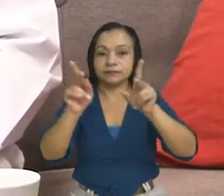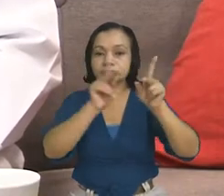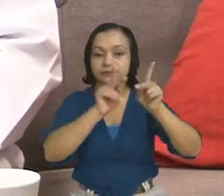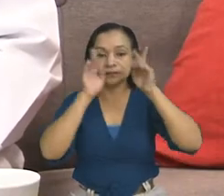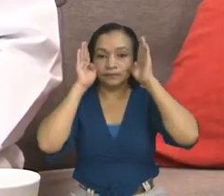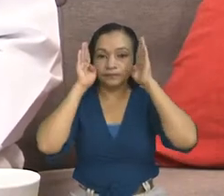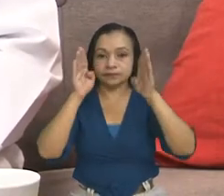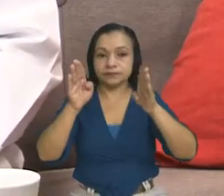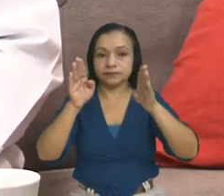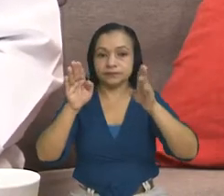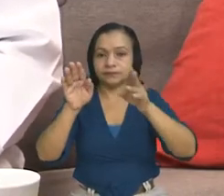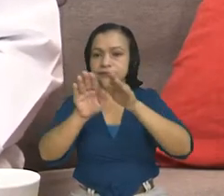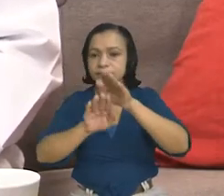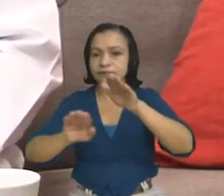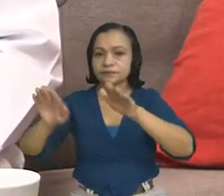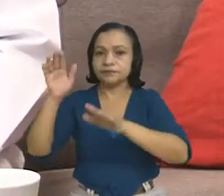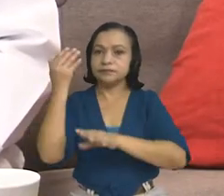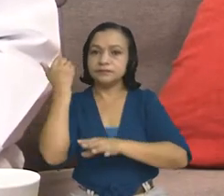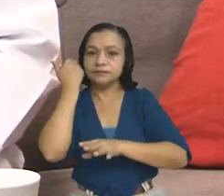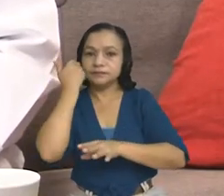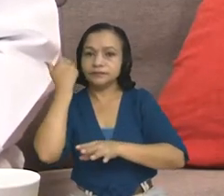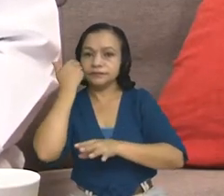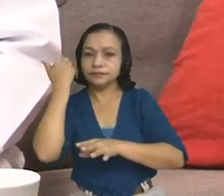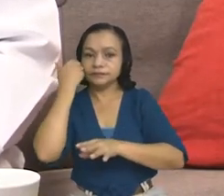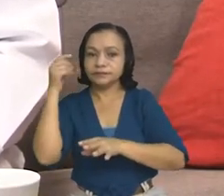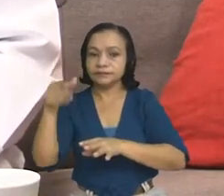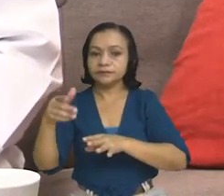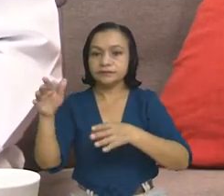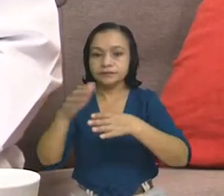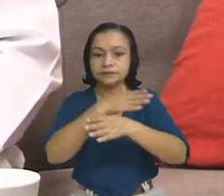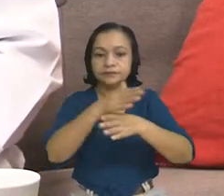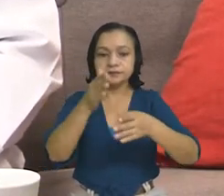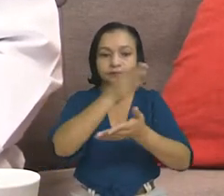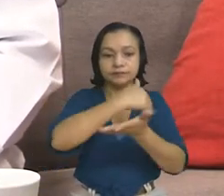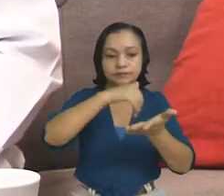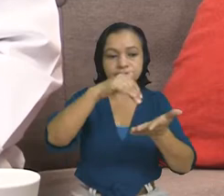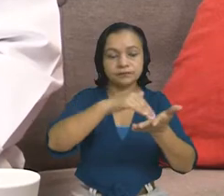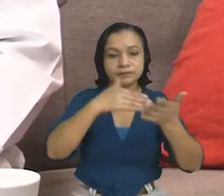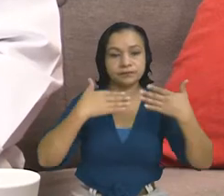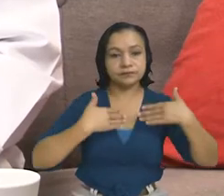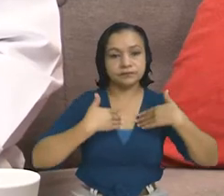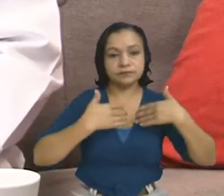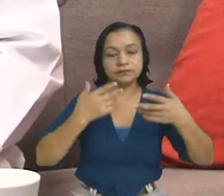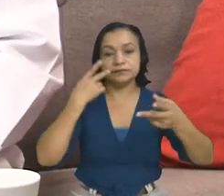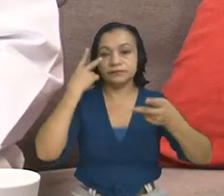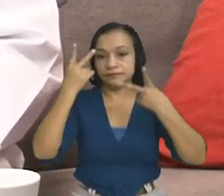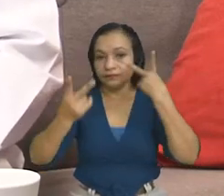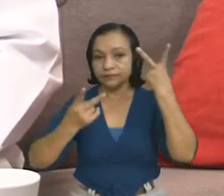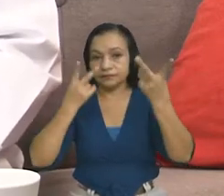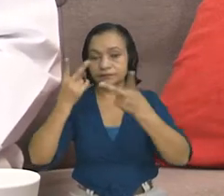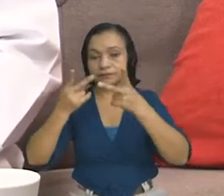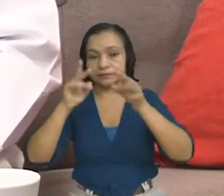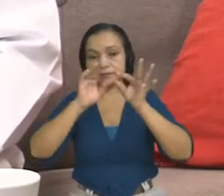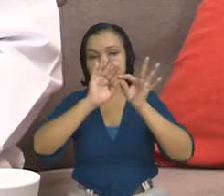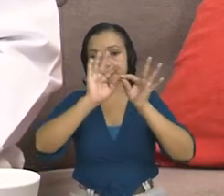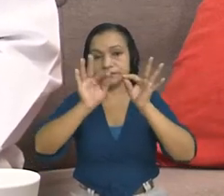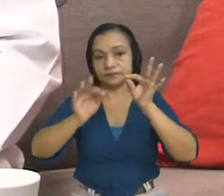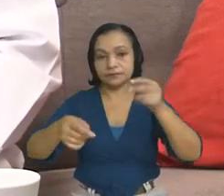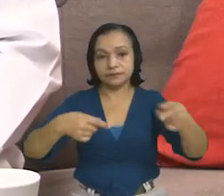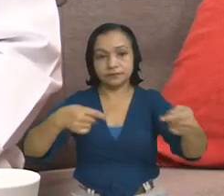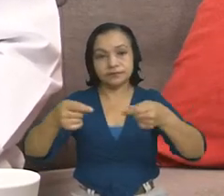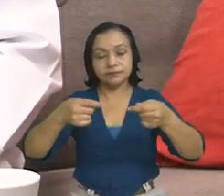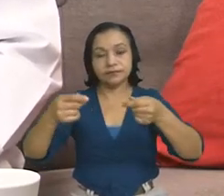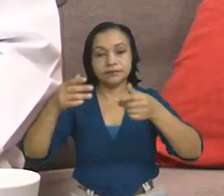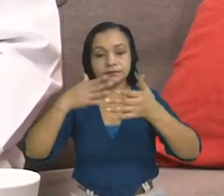los cuadros agudos que atendemos a nivel de las unidades de salud, de las visitas a las comunidades a través de las ferias de salud y